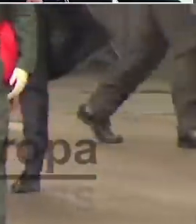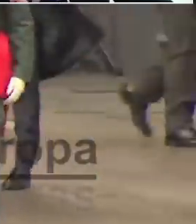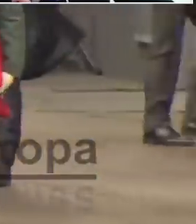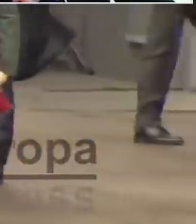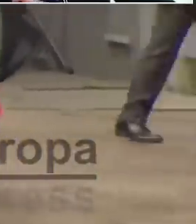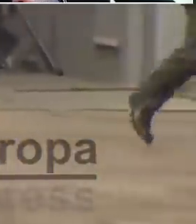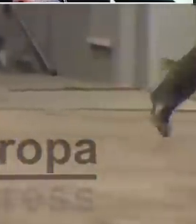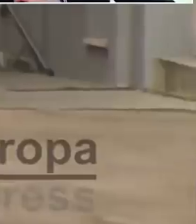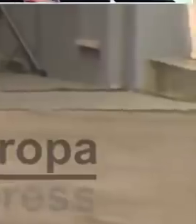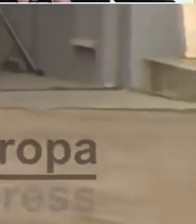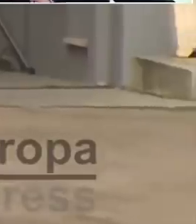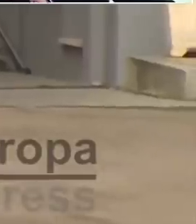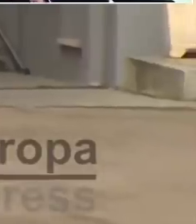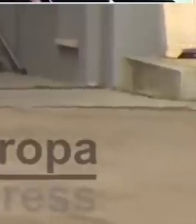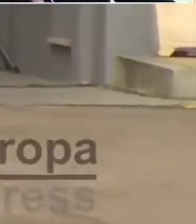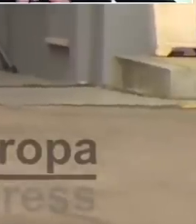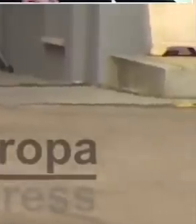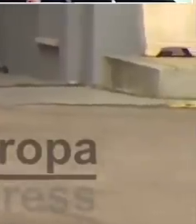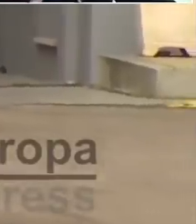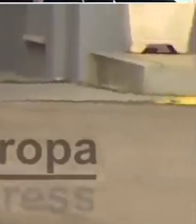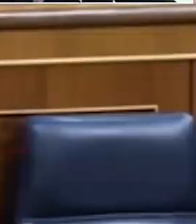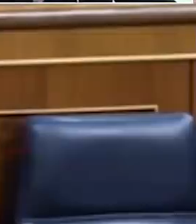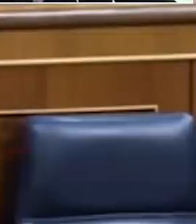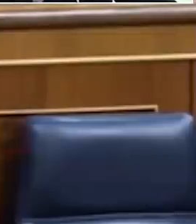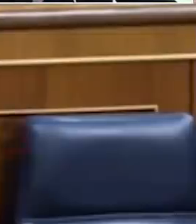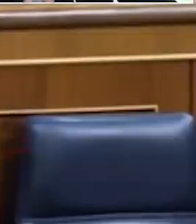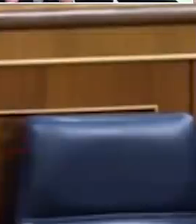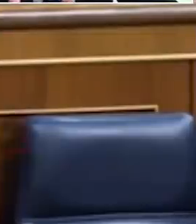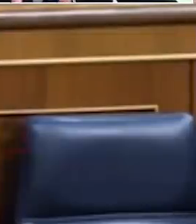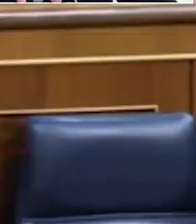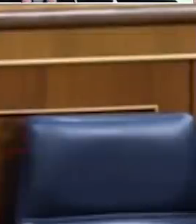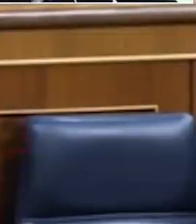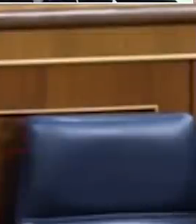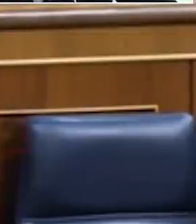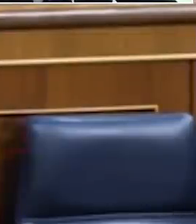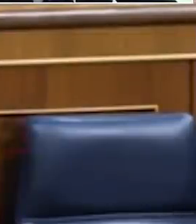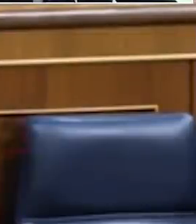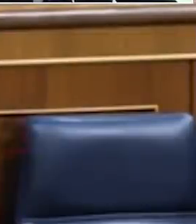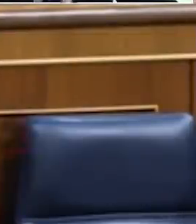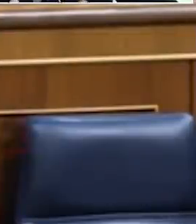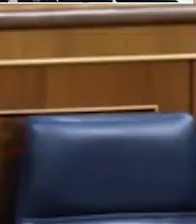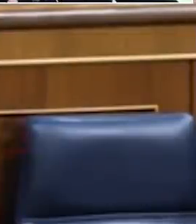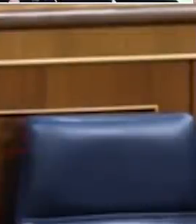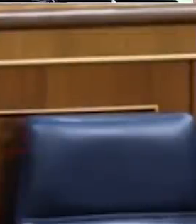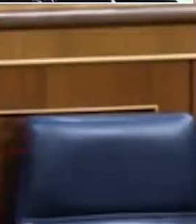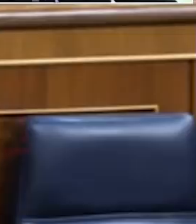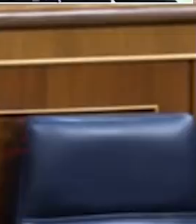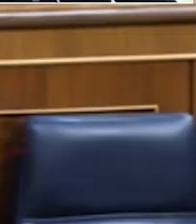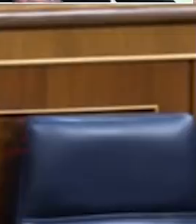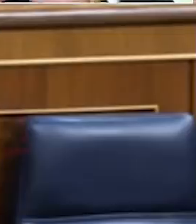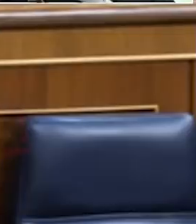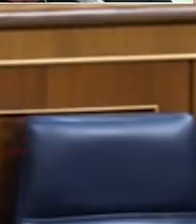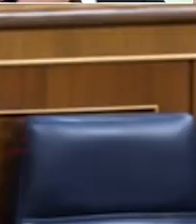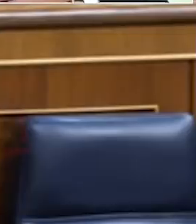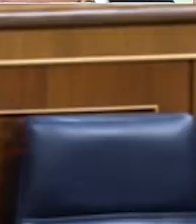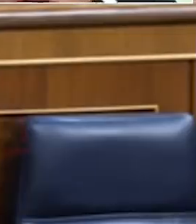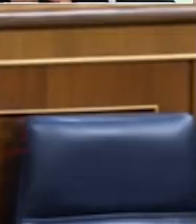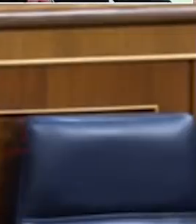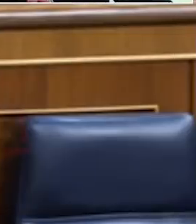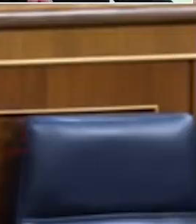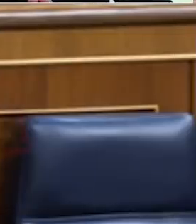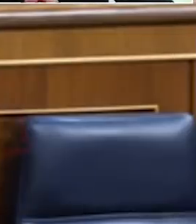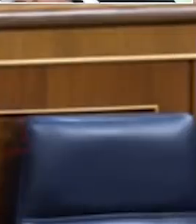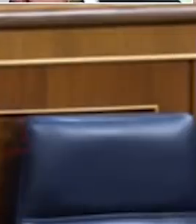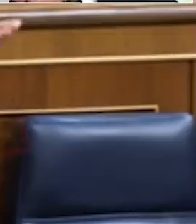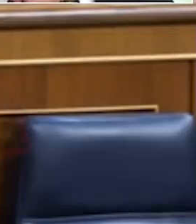'pablo iglesias' como director del cine y es la muestra clara de ello el cuarto punto sería el control de las fuerzas armadas ya hemos visto como en este caso